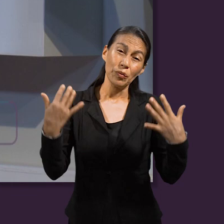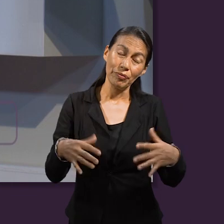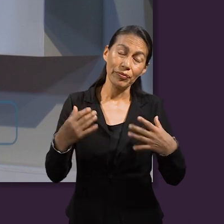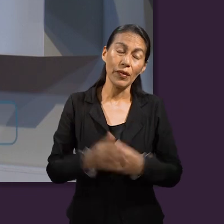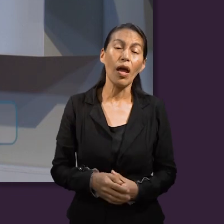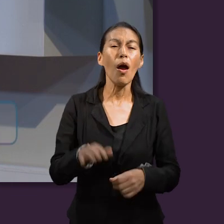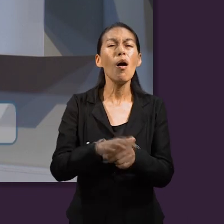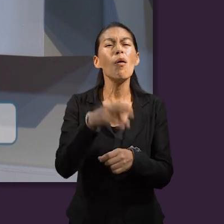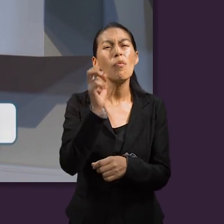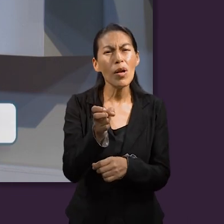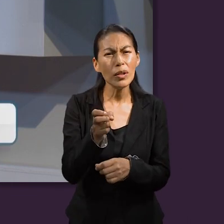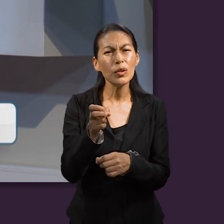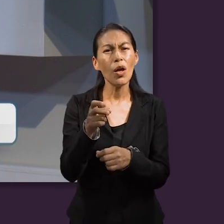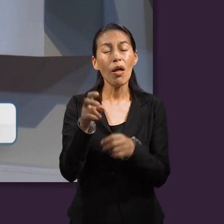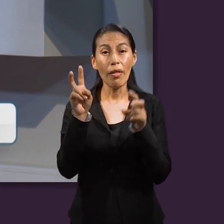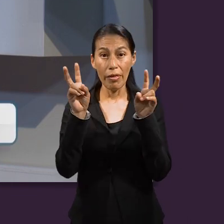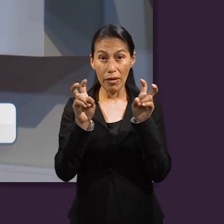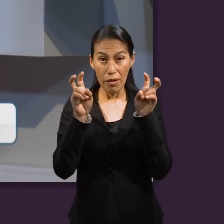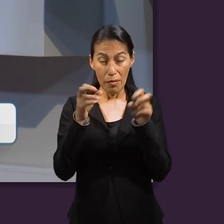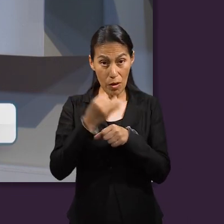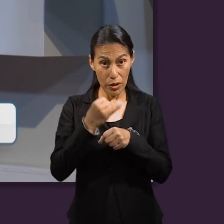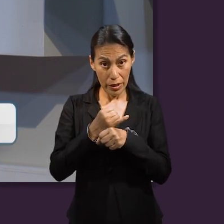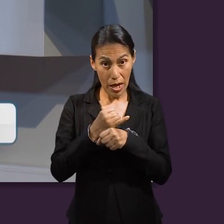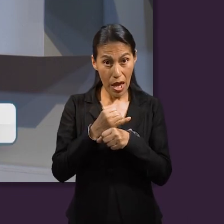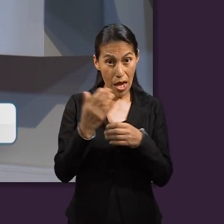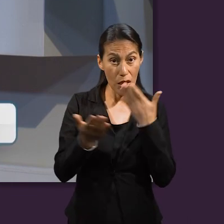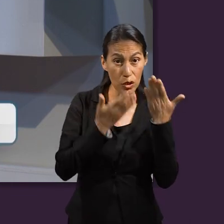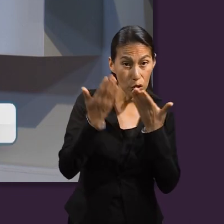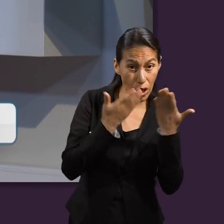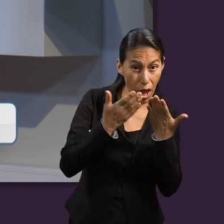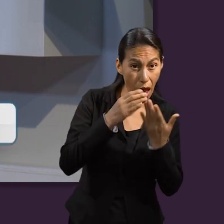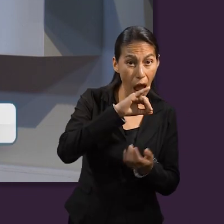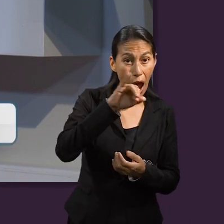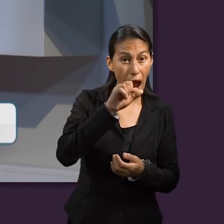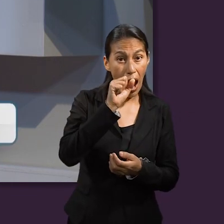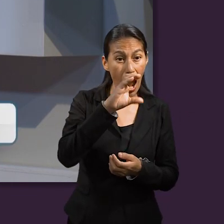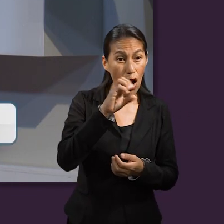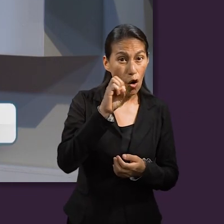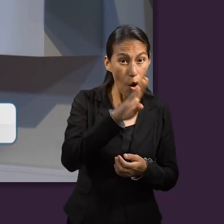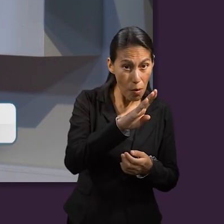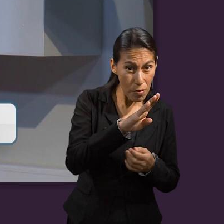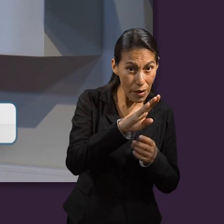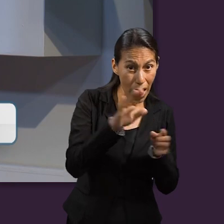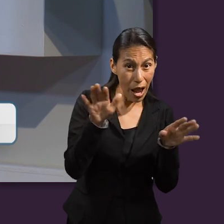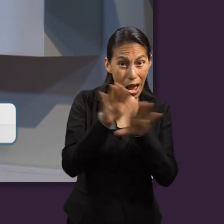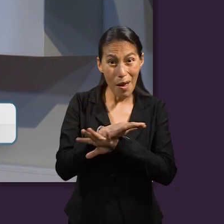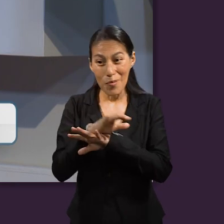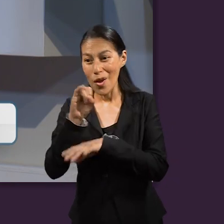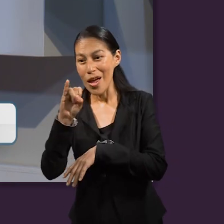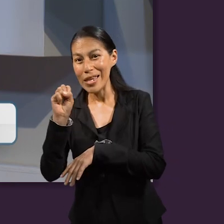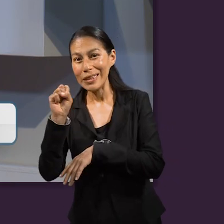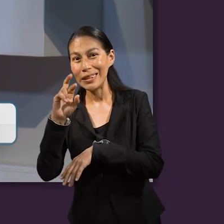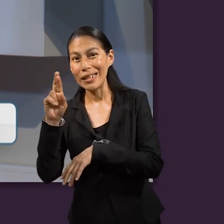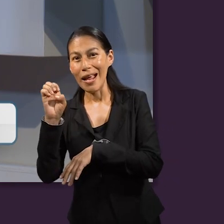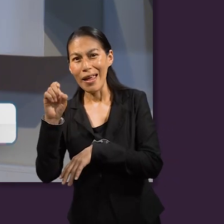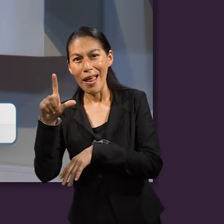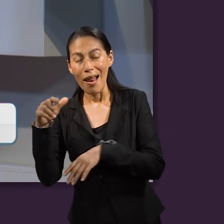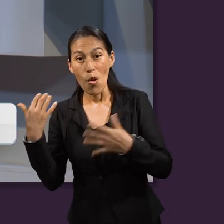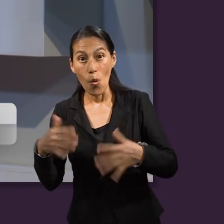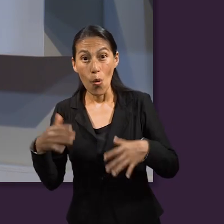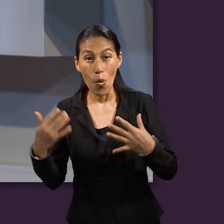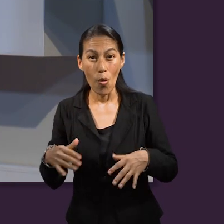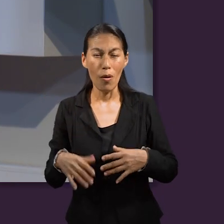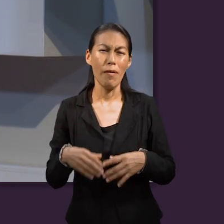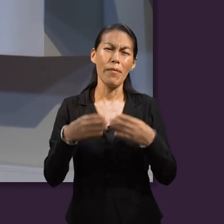que el tema que vamos a estudiar esta semana es jacob a israel nada más que encontrar la